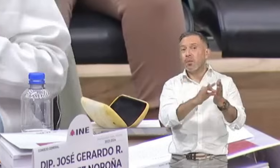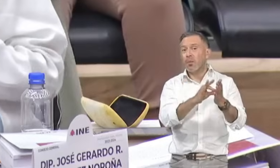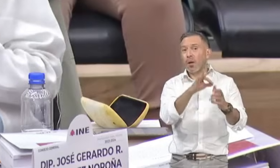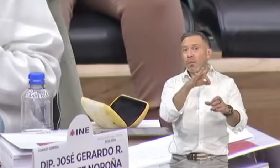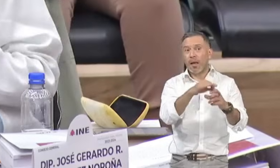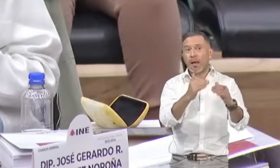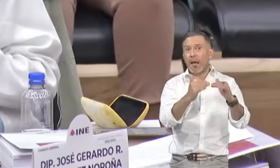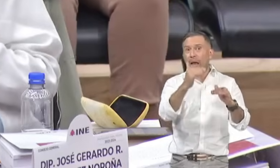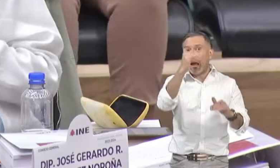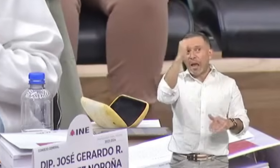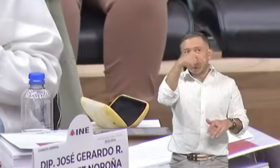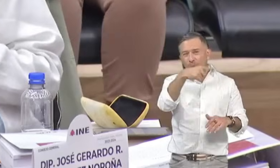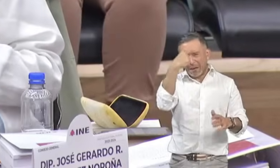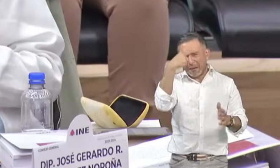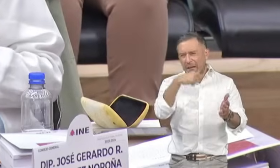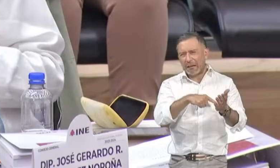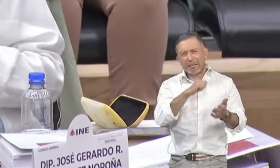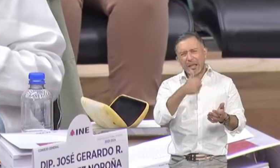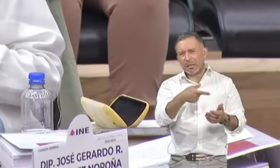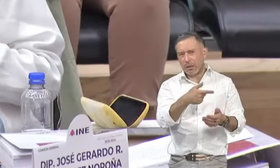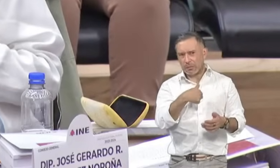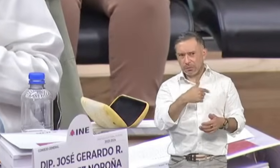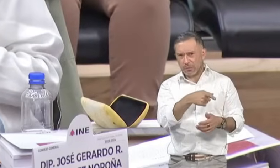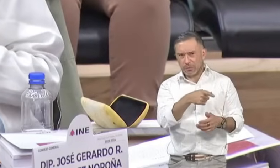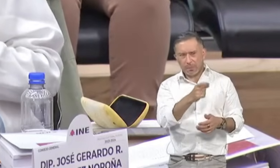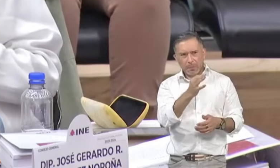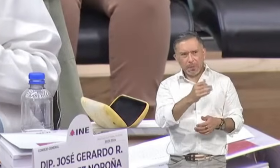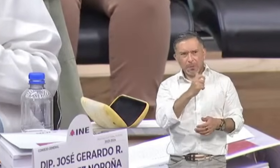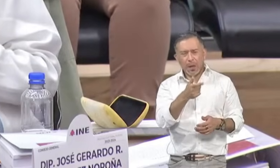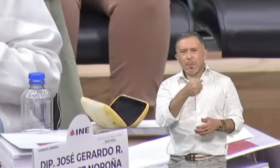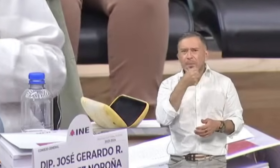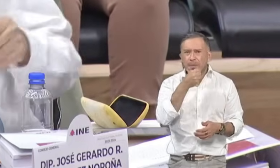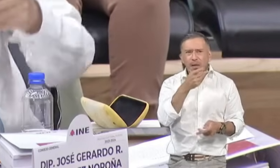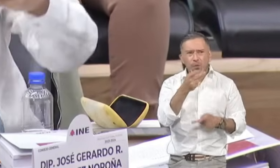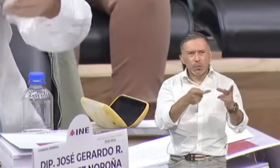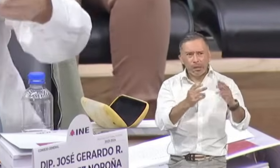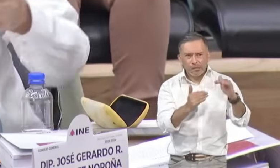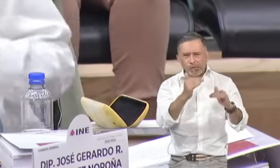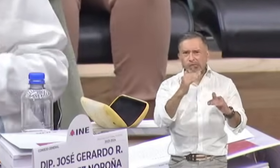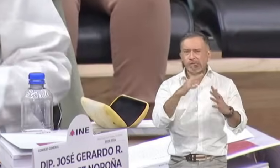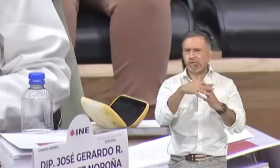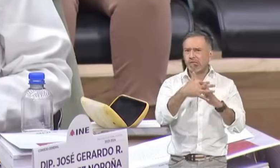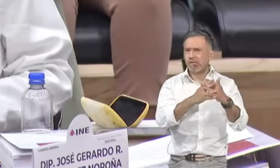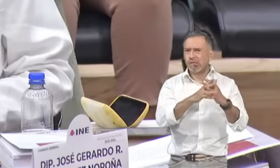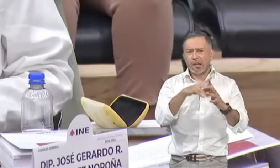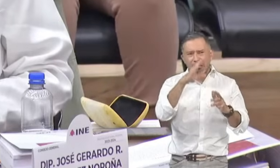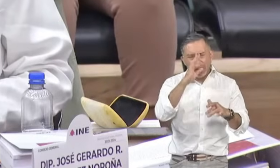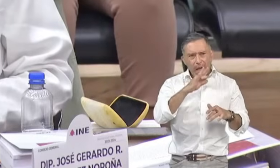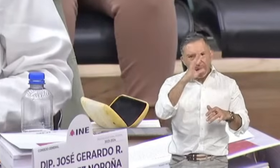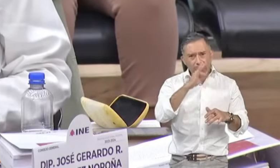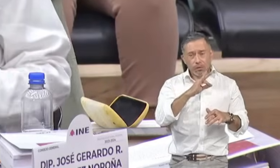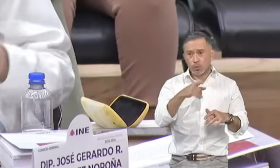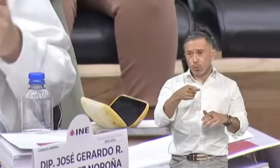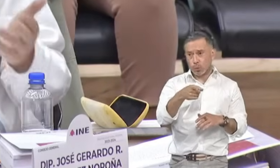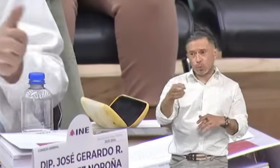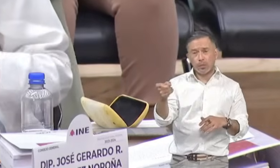me preocuparía. No atina una sola de sus mediciones, es la que ustedes utilizan